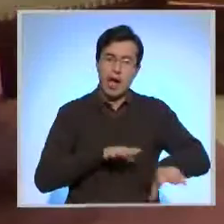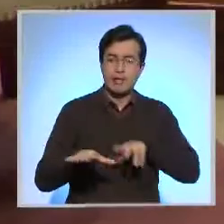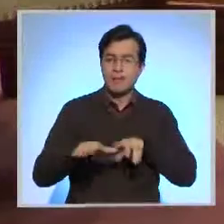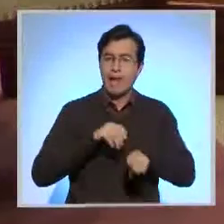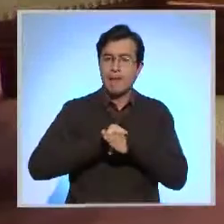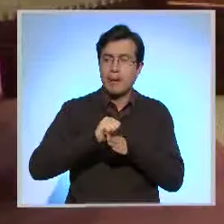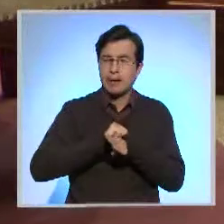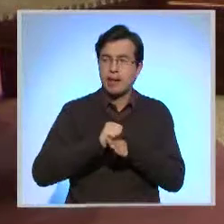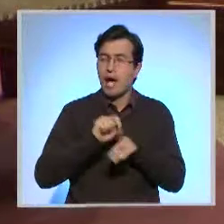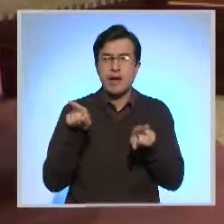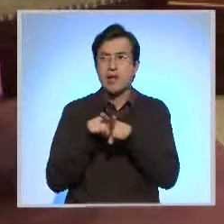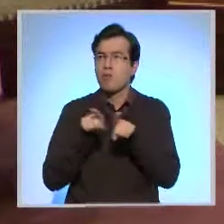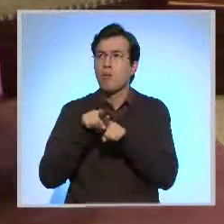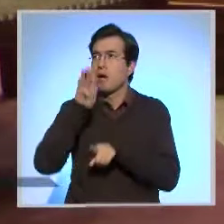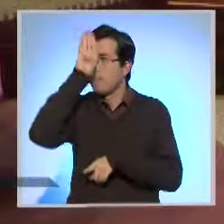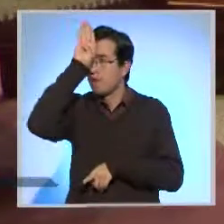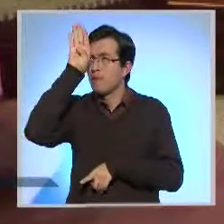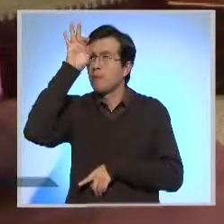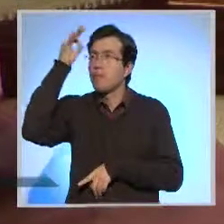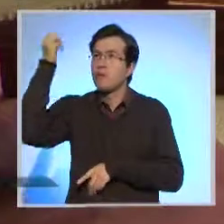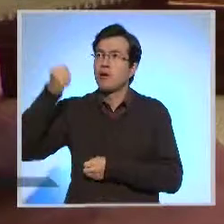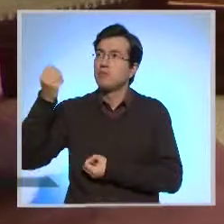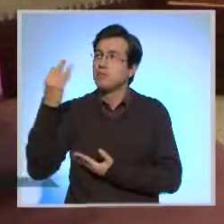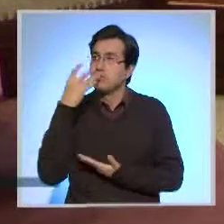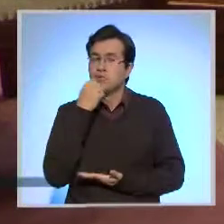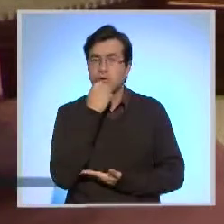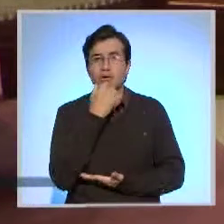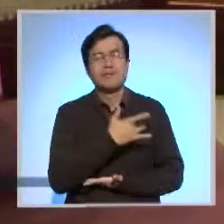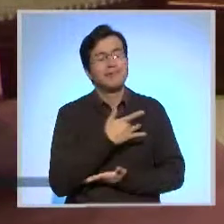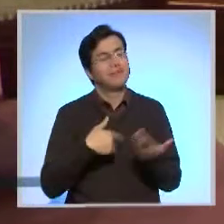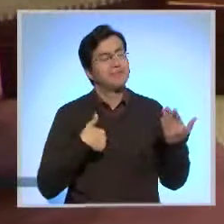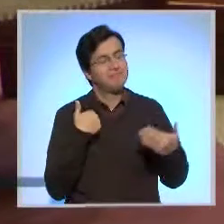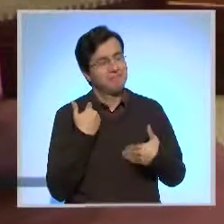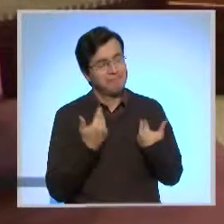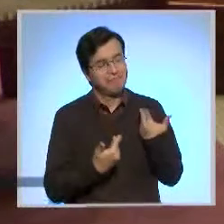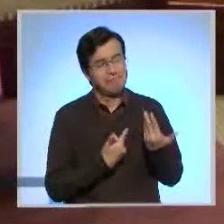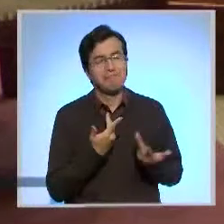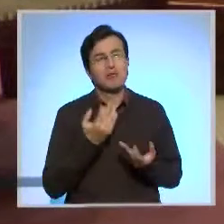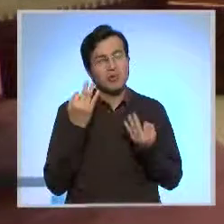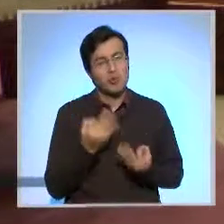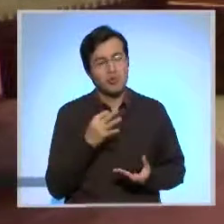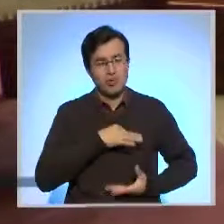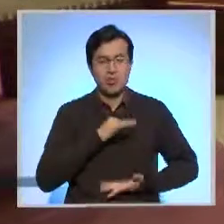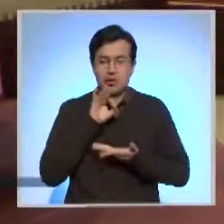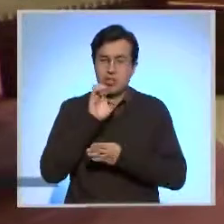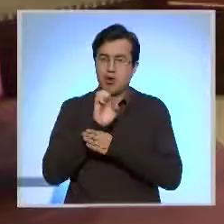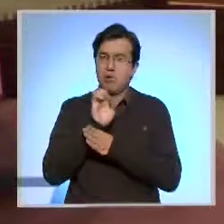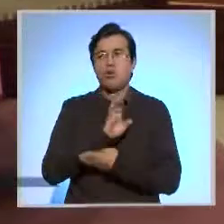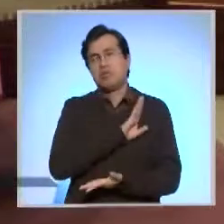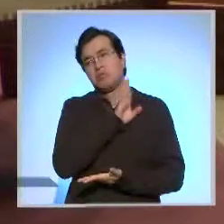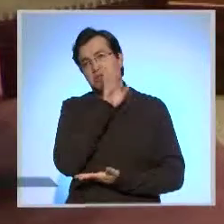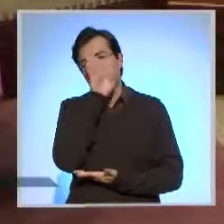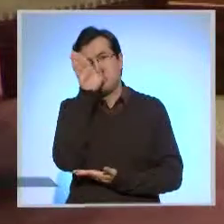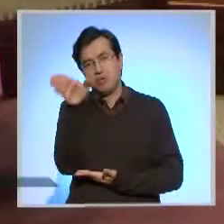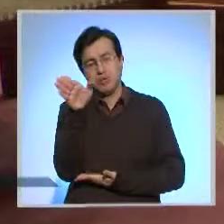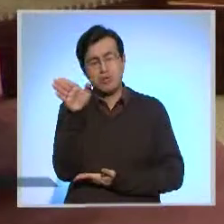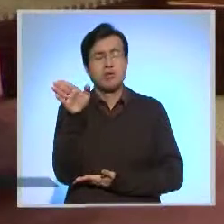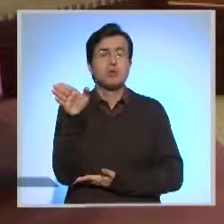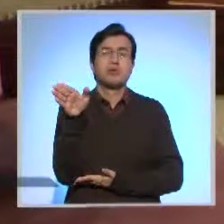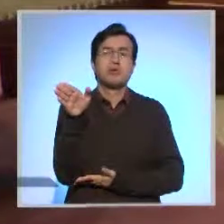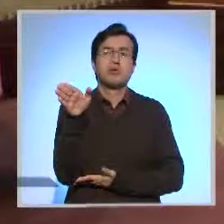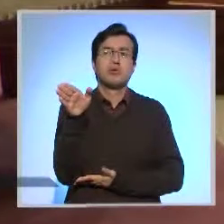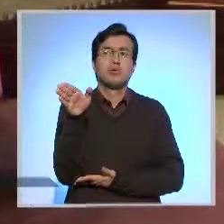personalmente es una felicidad poder haber representado al país y sobre todo llevar las cosas